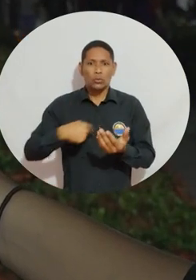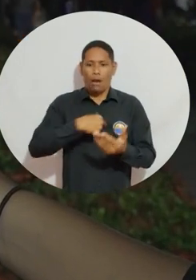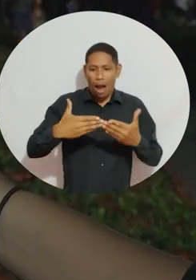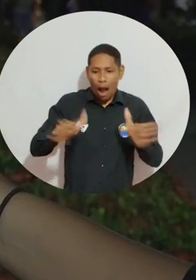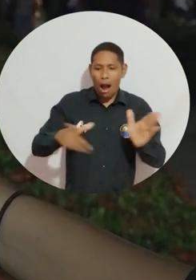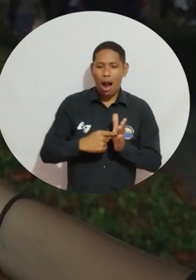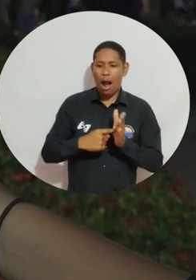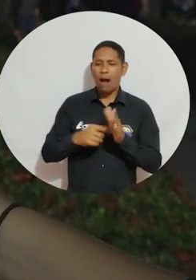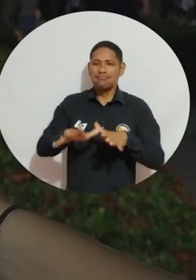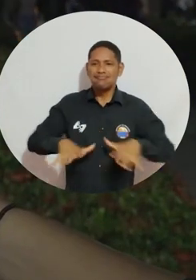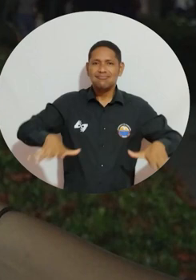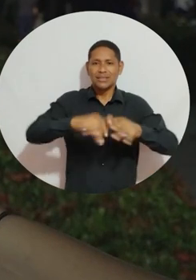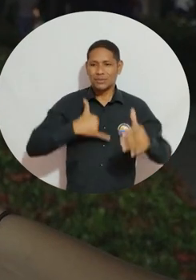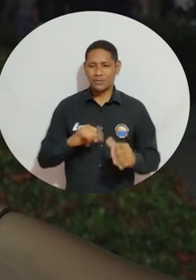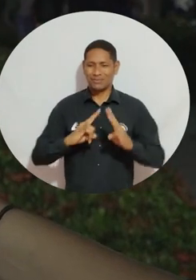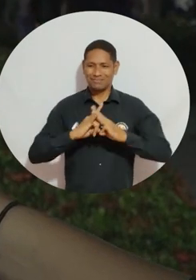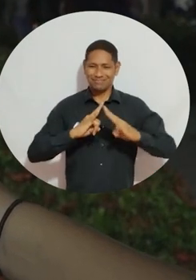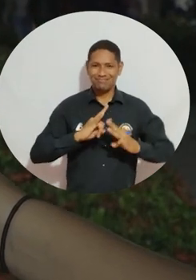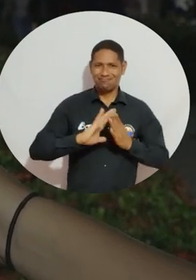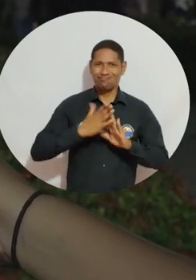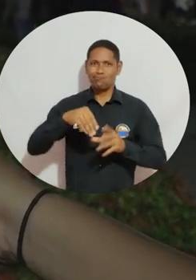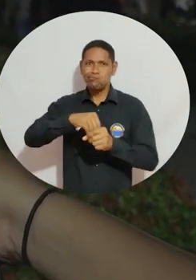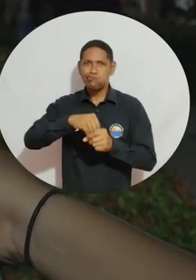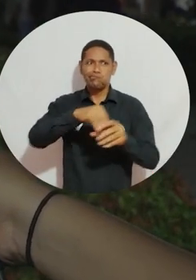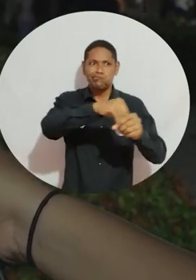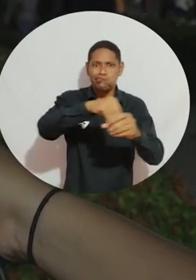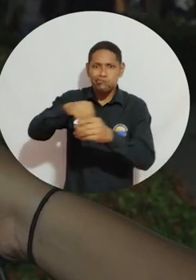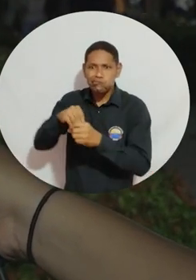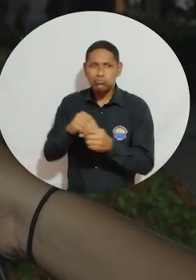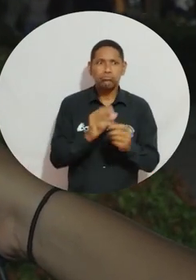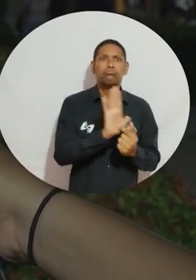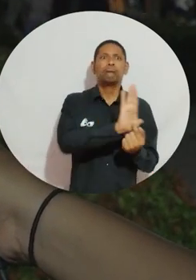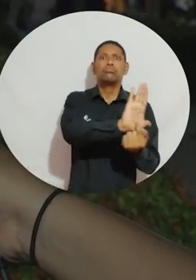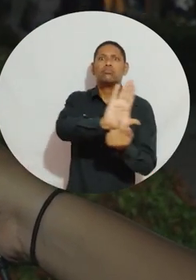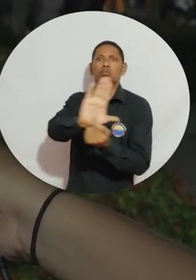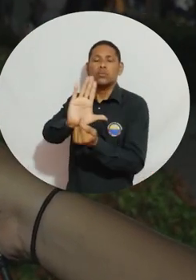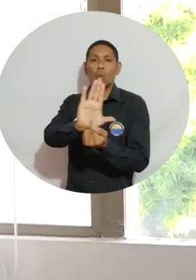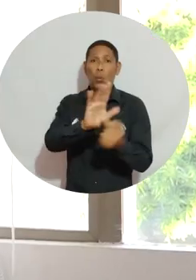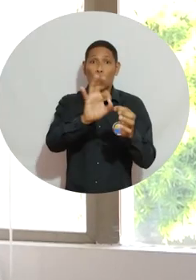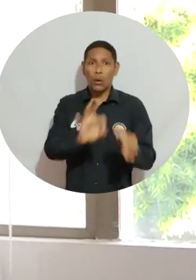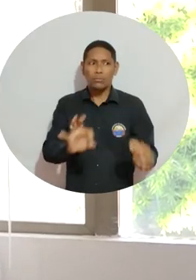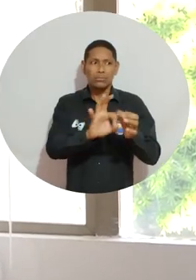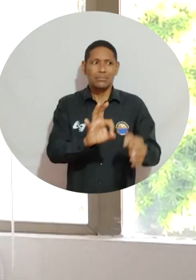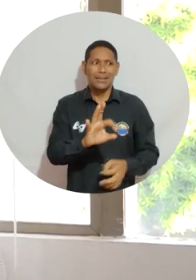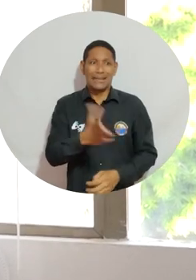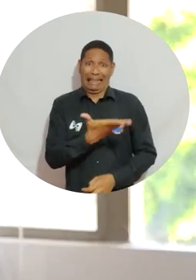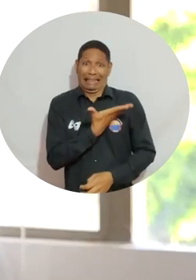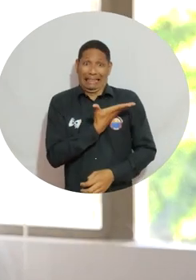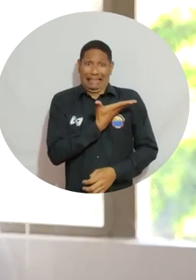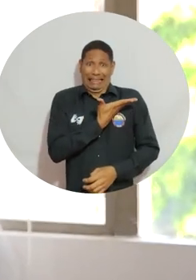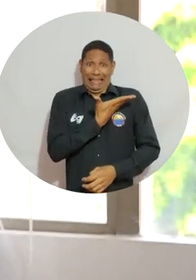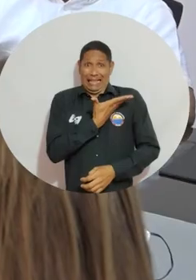generando un espacio dentro de la misma comunidad universitaria donde está visibilizando a este tipo de comunidades, donde están visibilizando a las